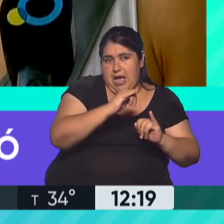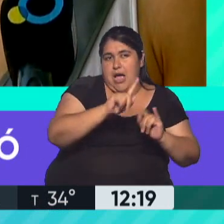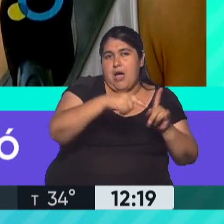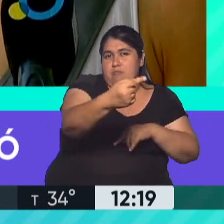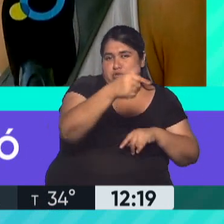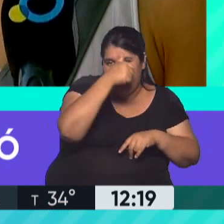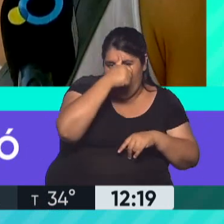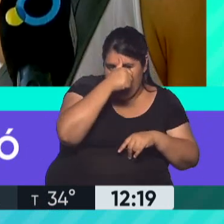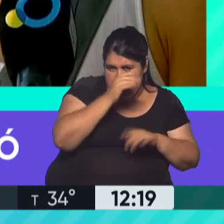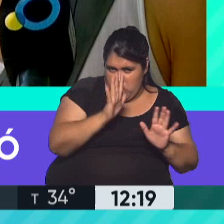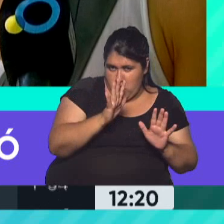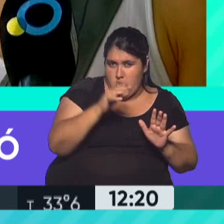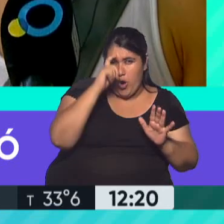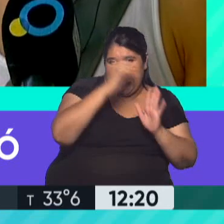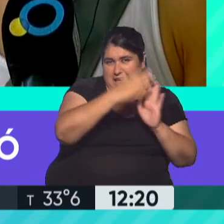venidero?